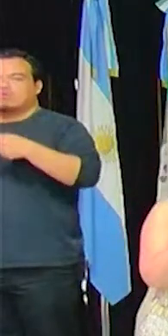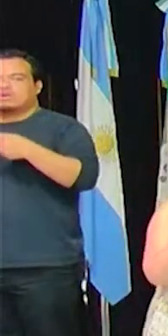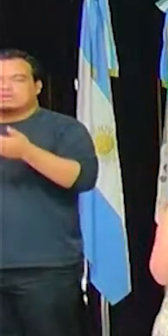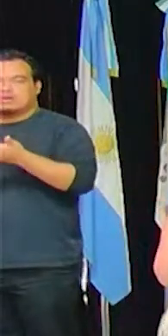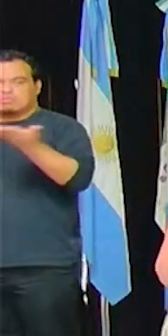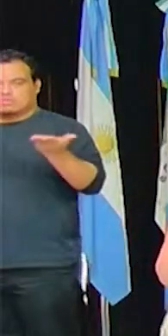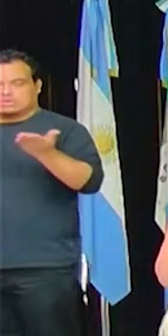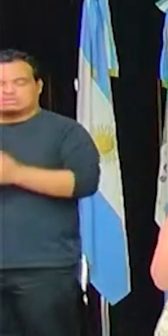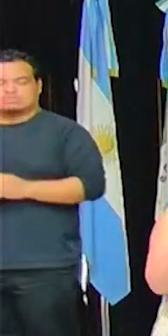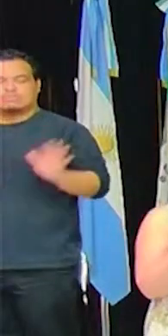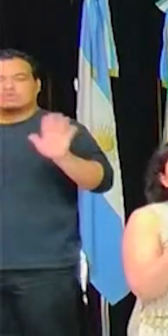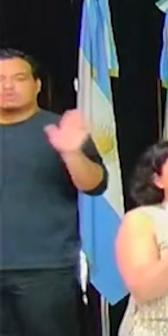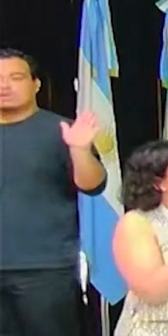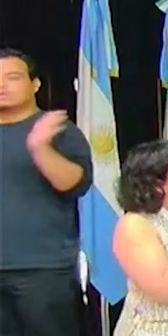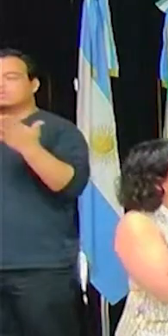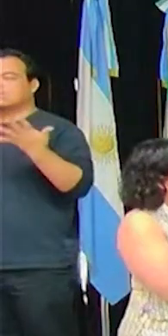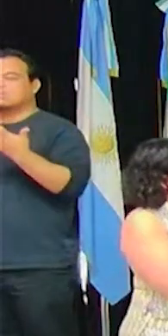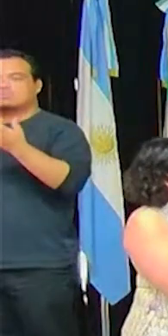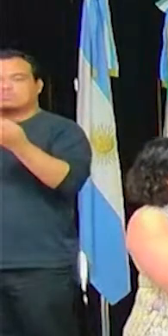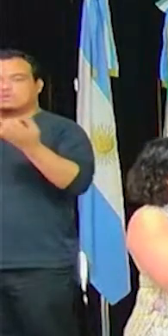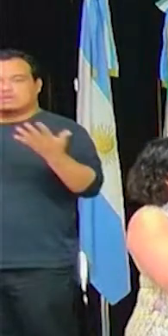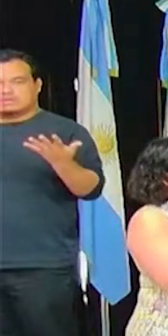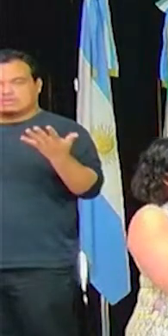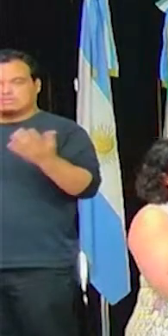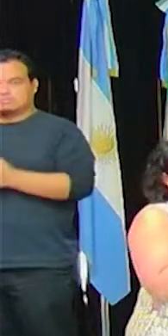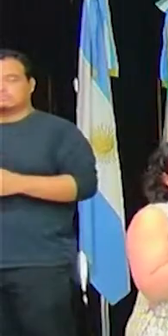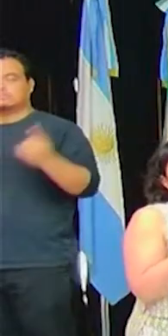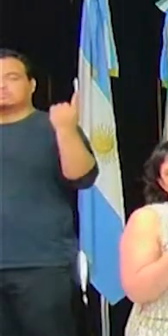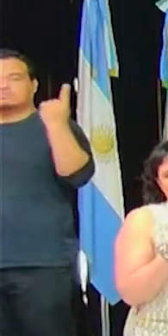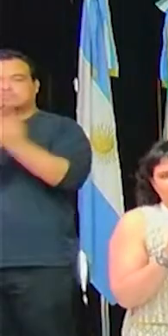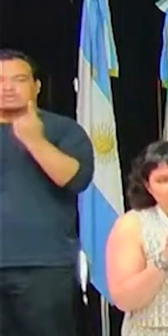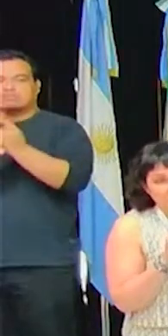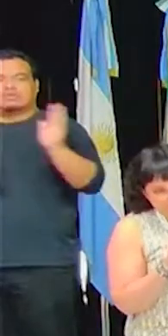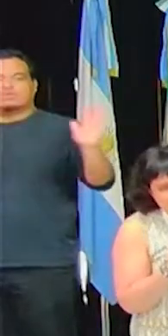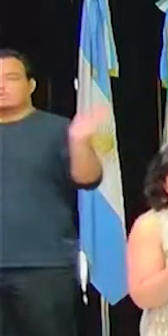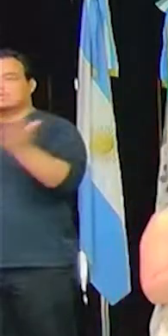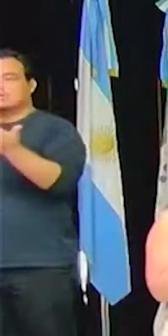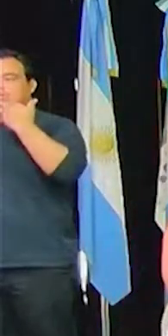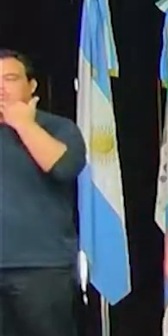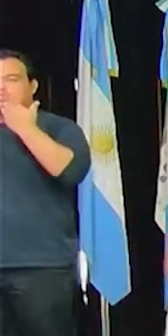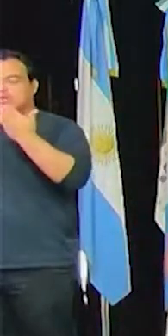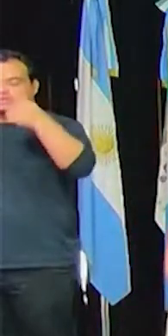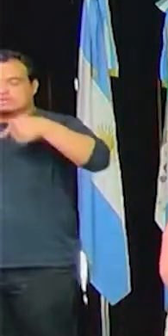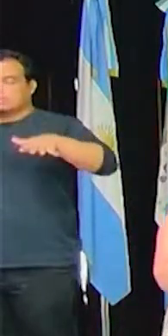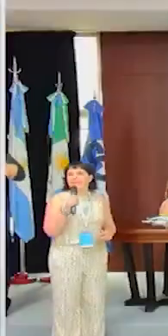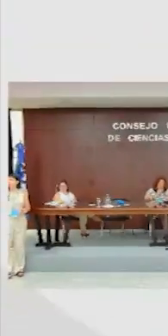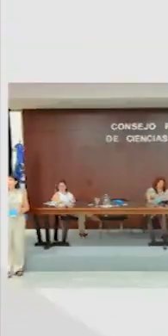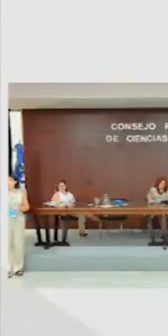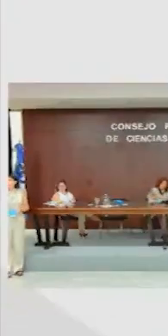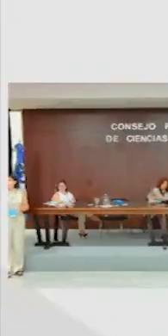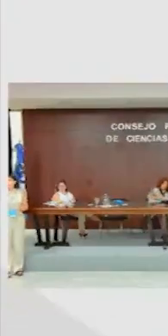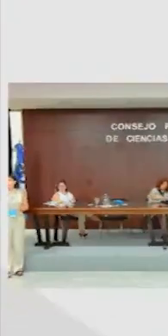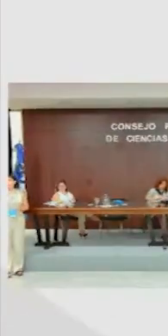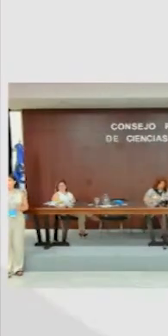Bueno, muy buenos días. En primer lugar, agradecer muchísimo la invitación,